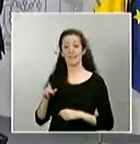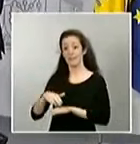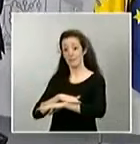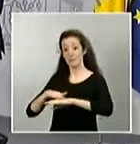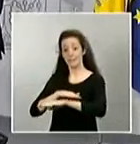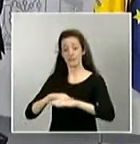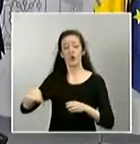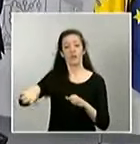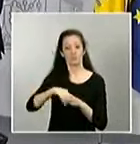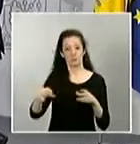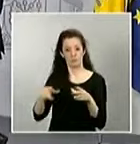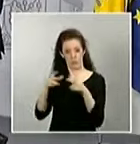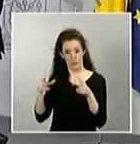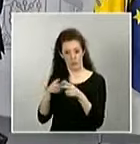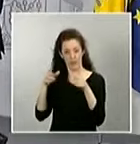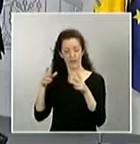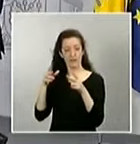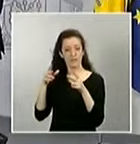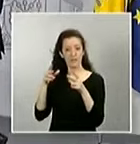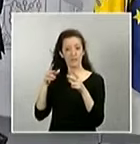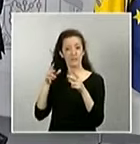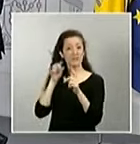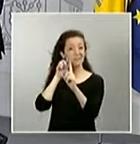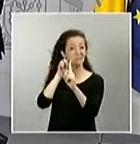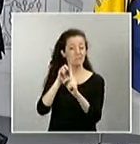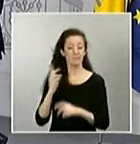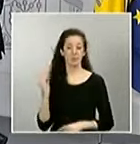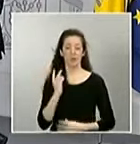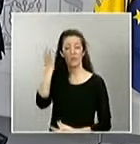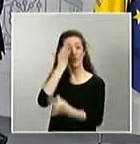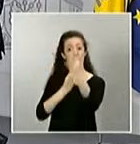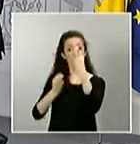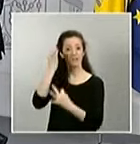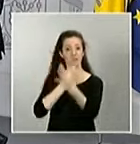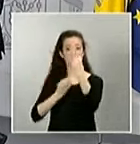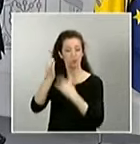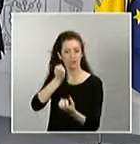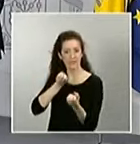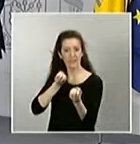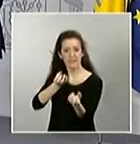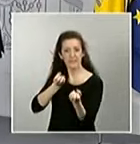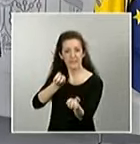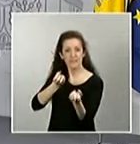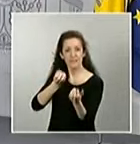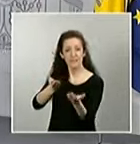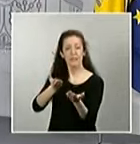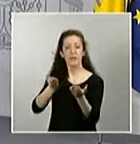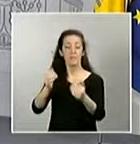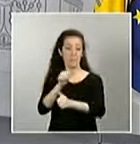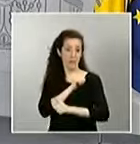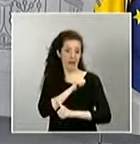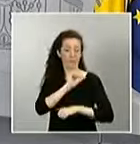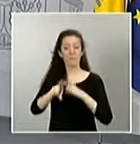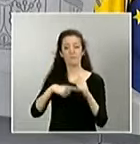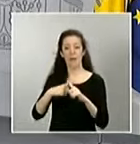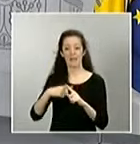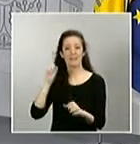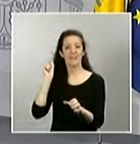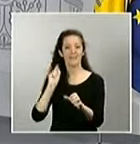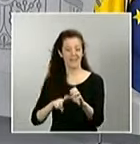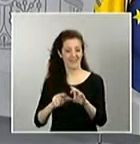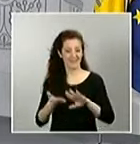para dar los datos de paro registrado y los datos de afiliaciones a la Seguridad Social. He de